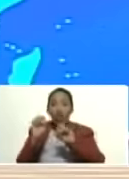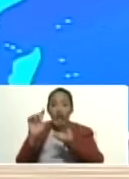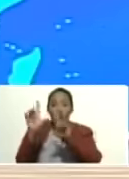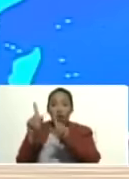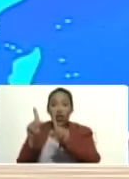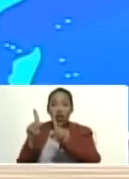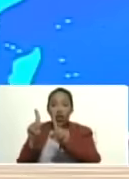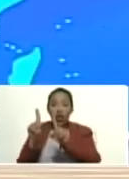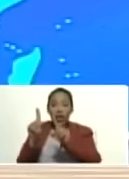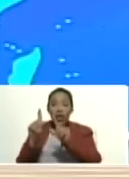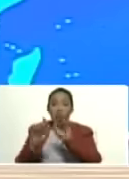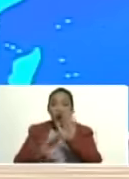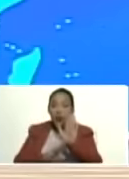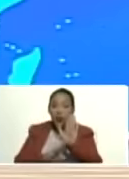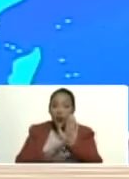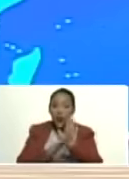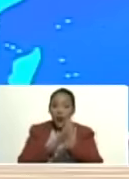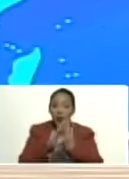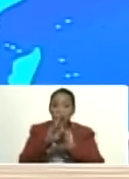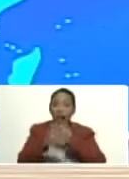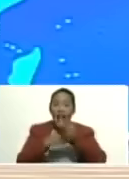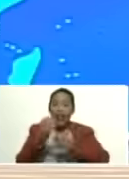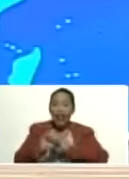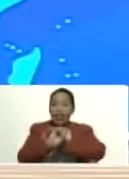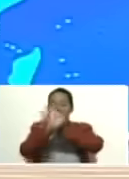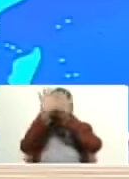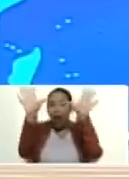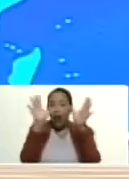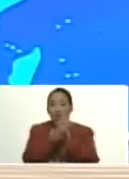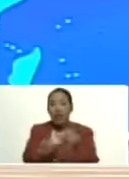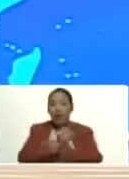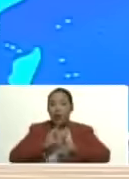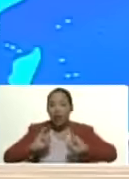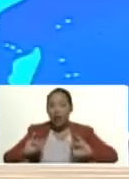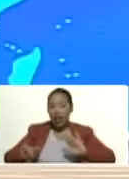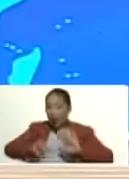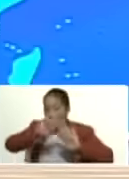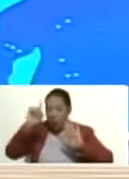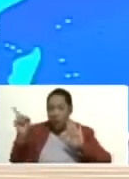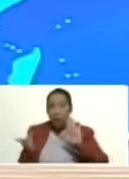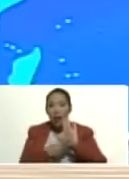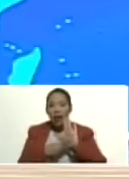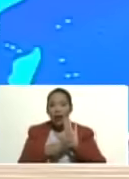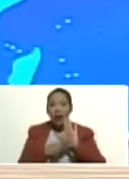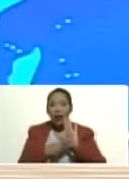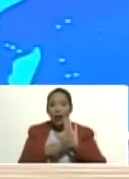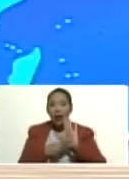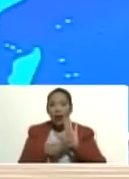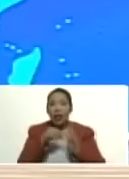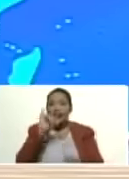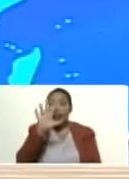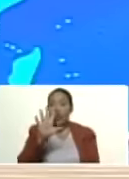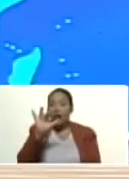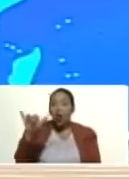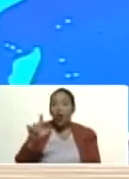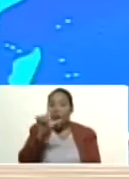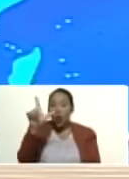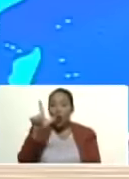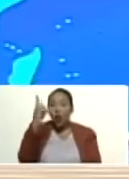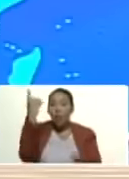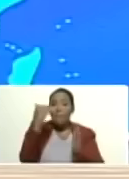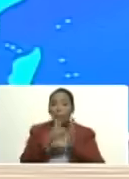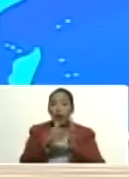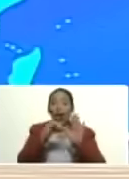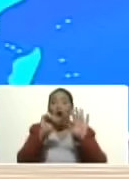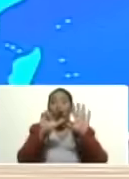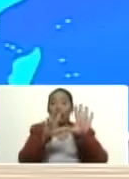avanzó hacia la declaratoria de nuestra independencia absoluta, 5 de julio de